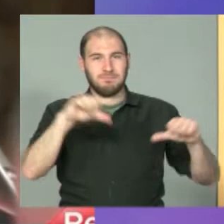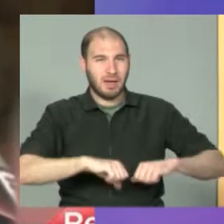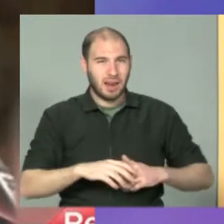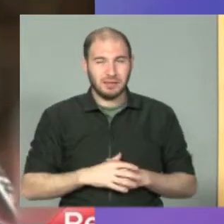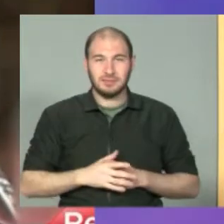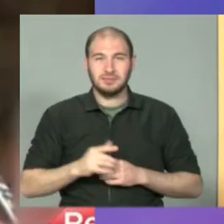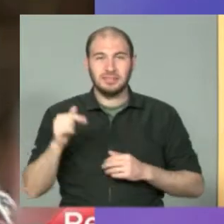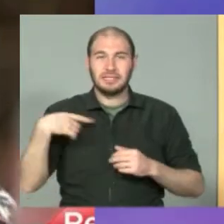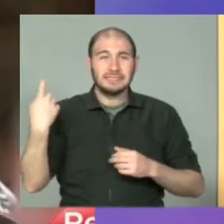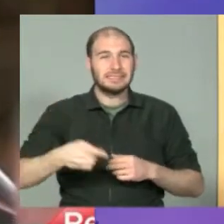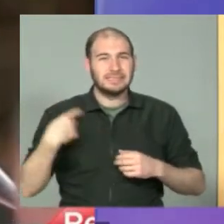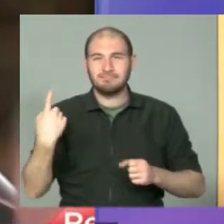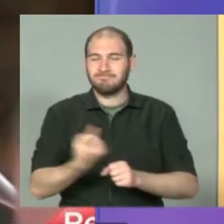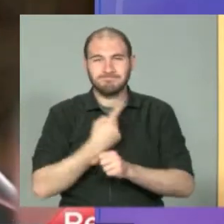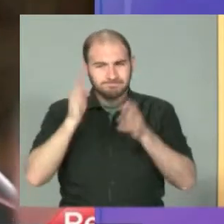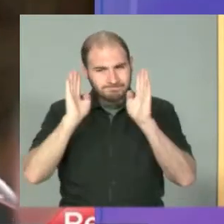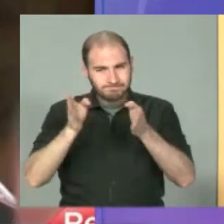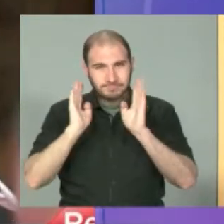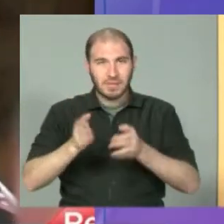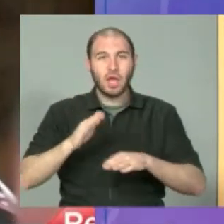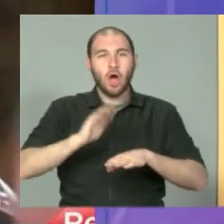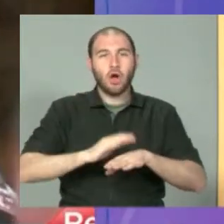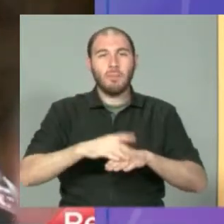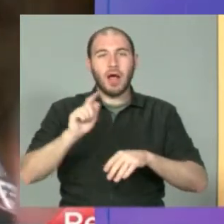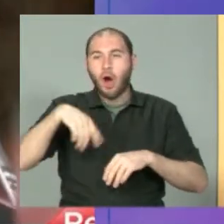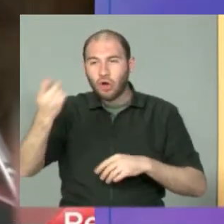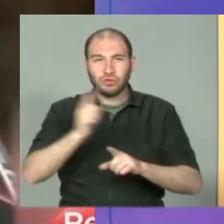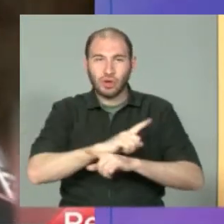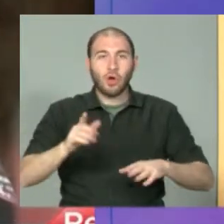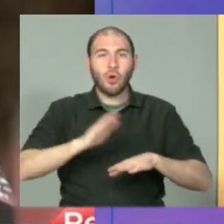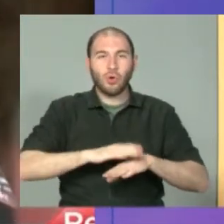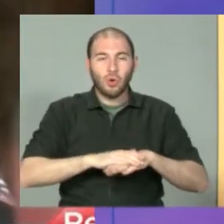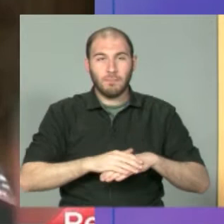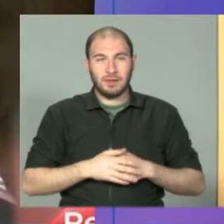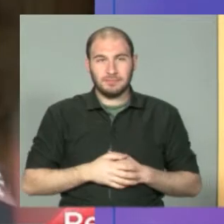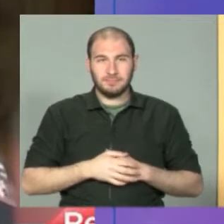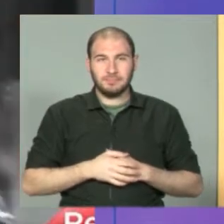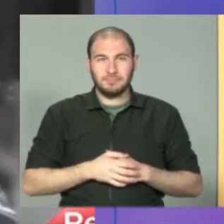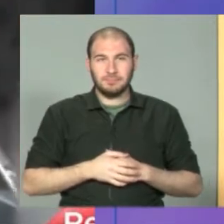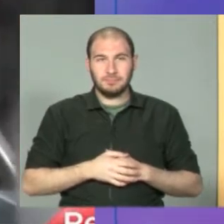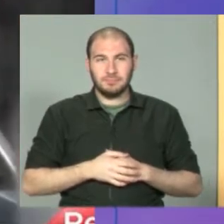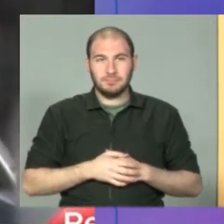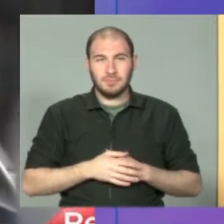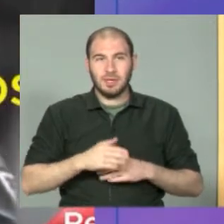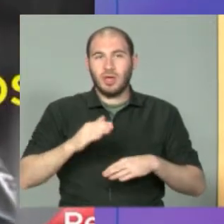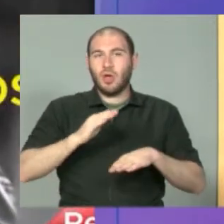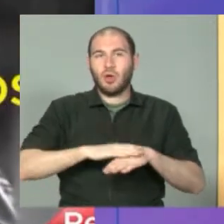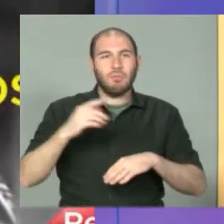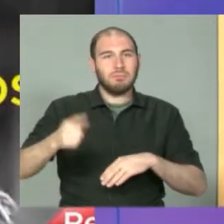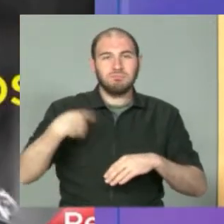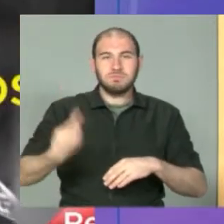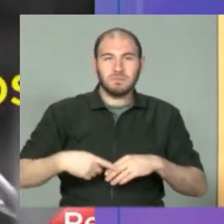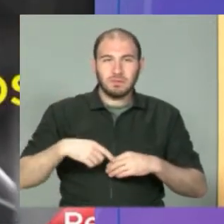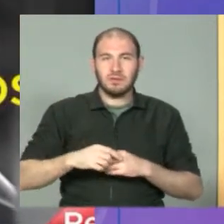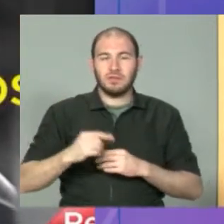podemos eternamente seguir pensando que la culpa es de otros. La culpa, en todo caso, que no podemos eternamente